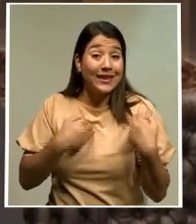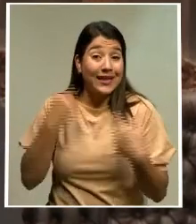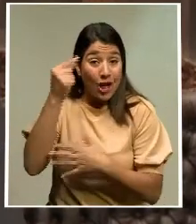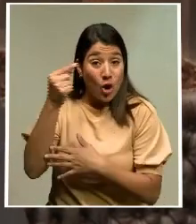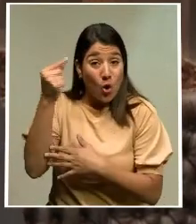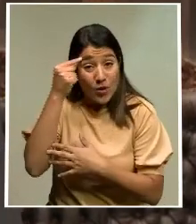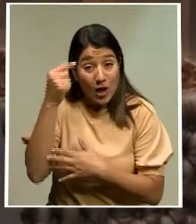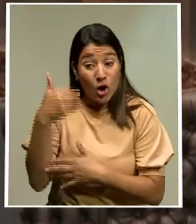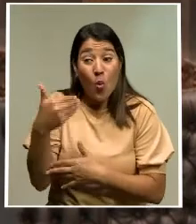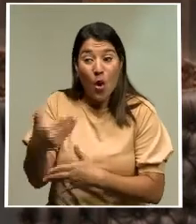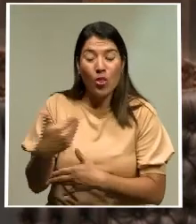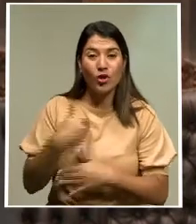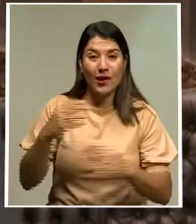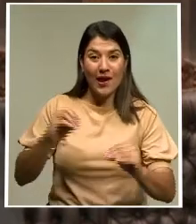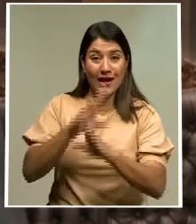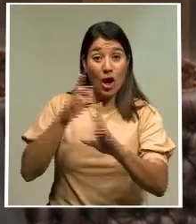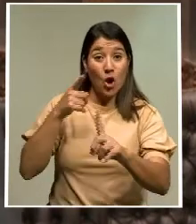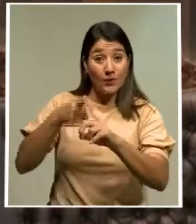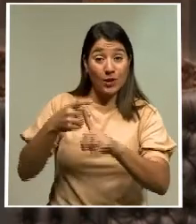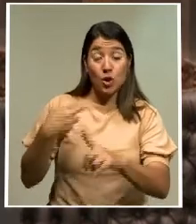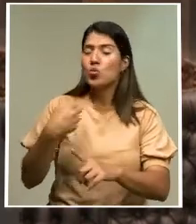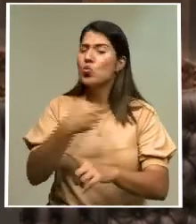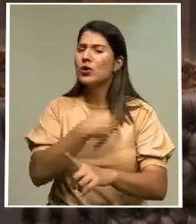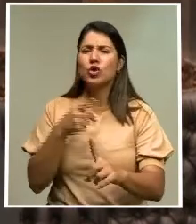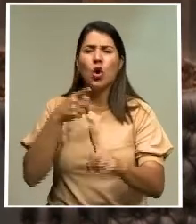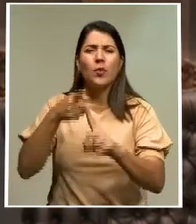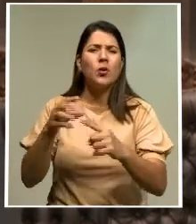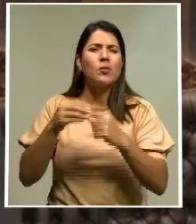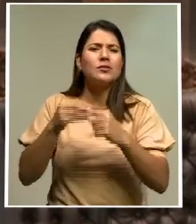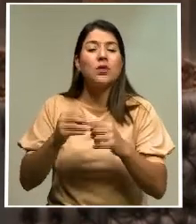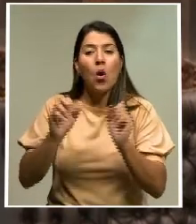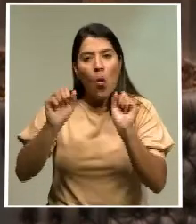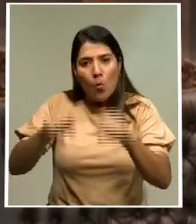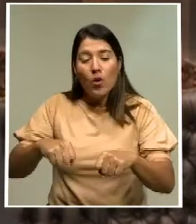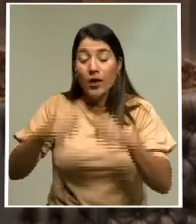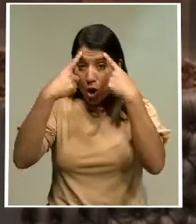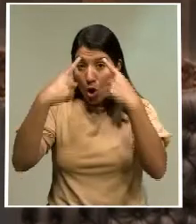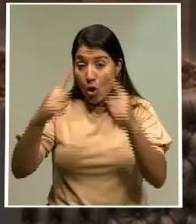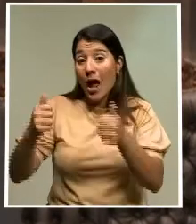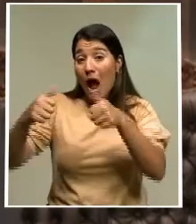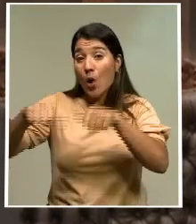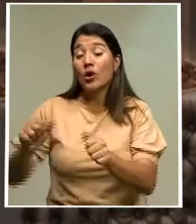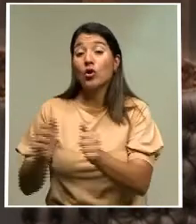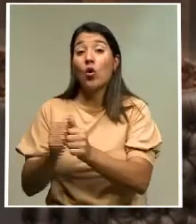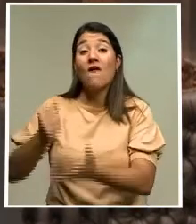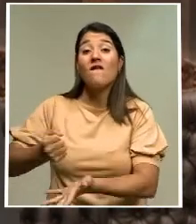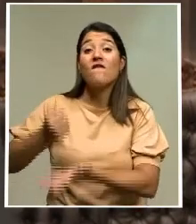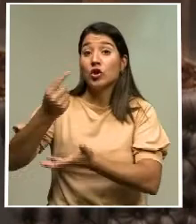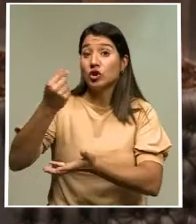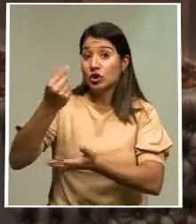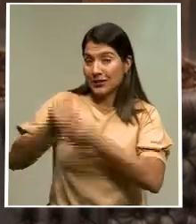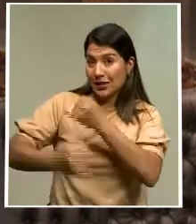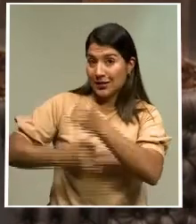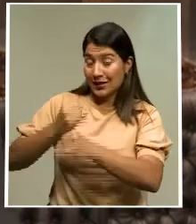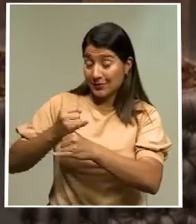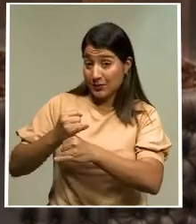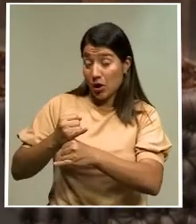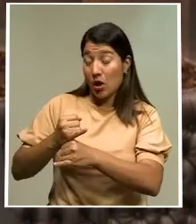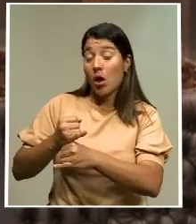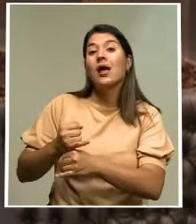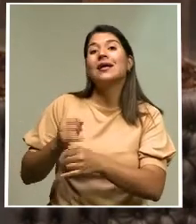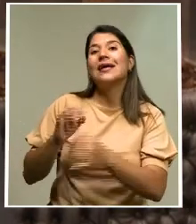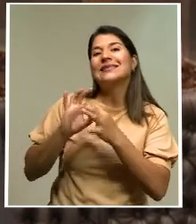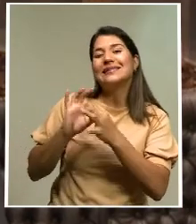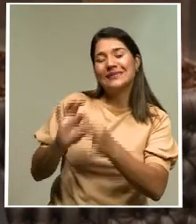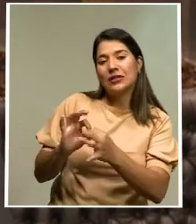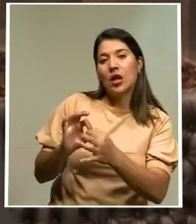claro que el objetivo ahora es aprobar la columna vertebral del acuerdo con el Fondo Monetario Internacional, que es la Ley de Empleo Público, y por eso está priorizado.